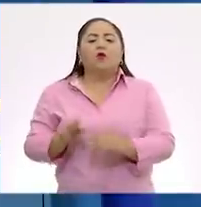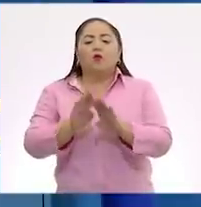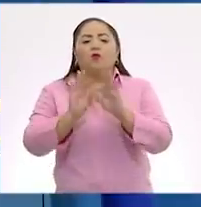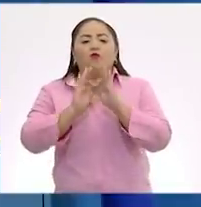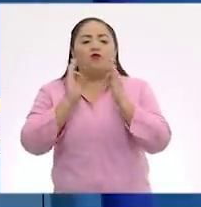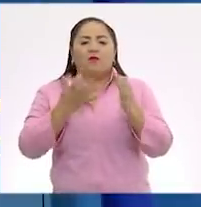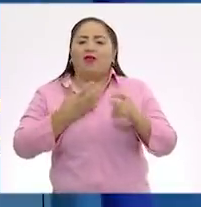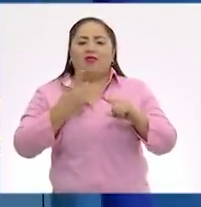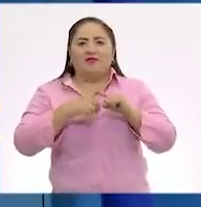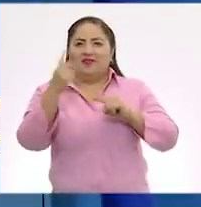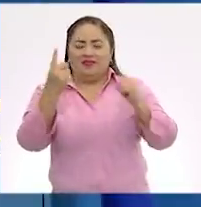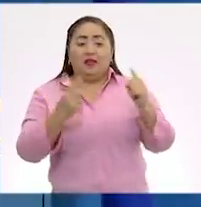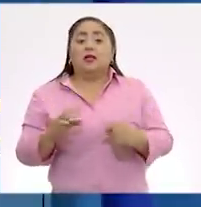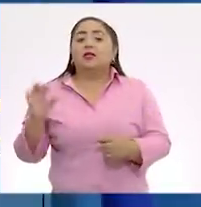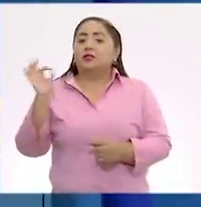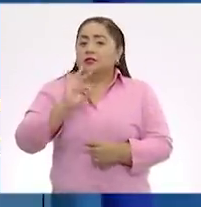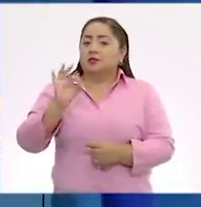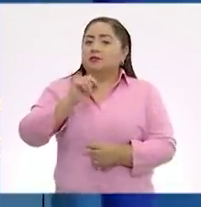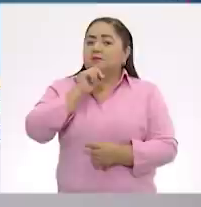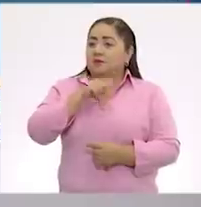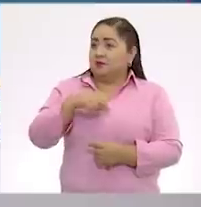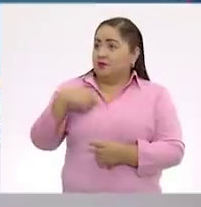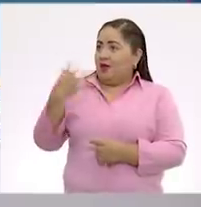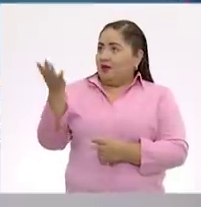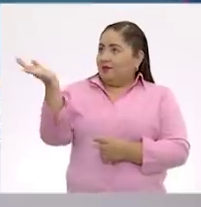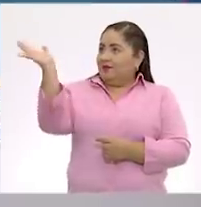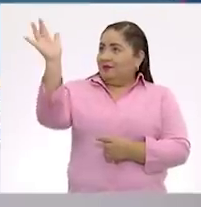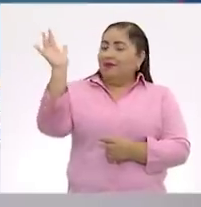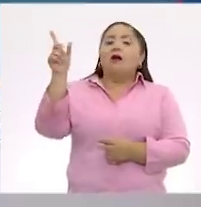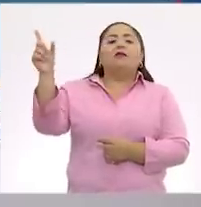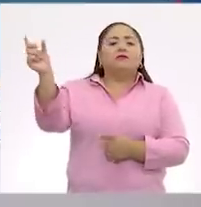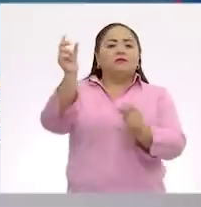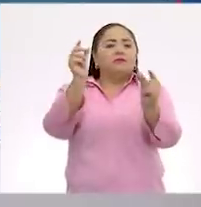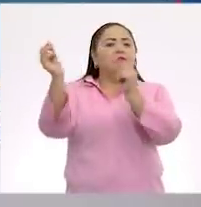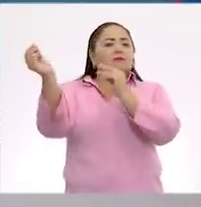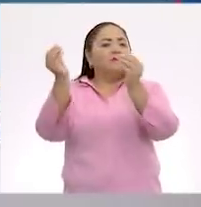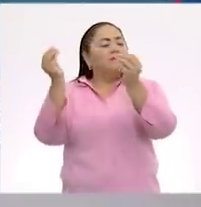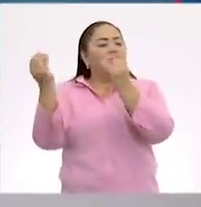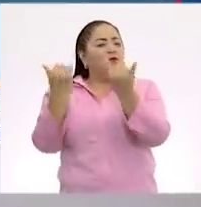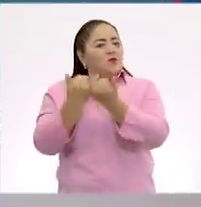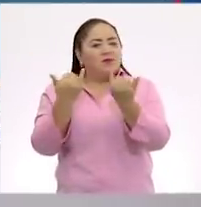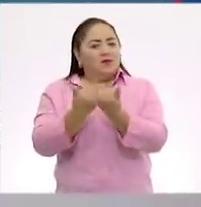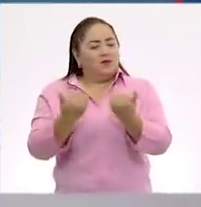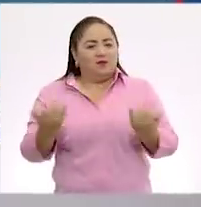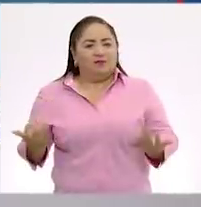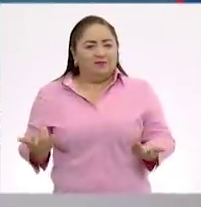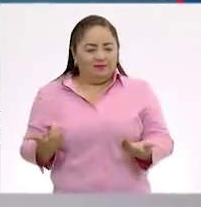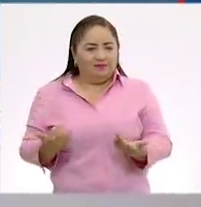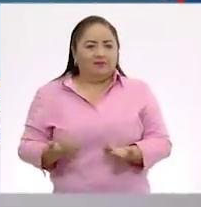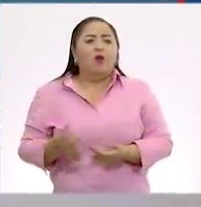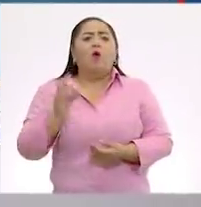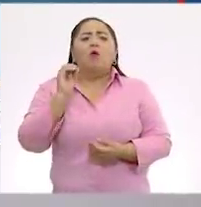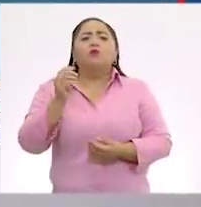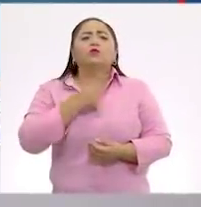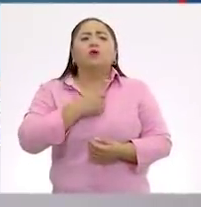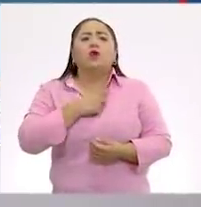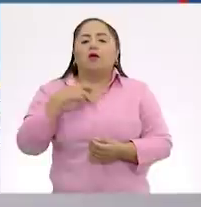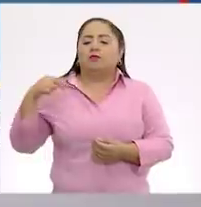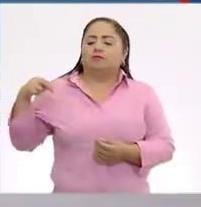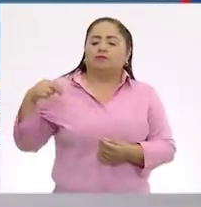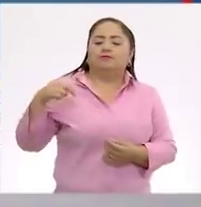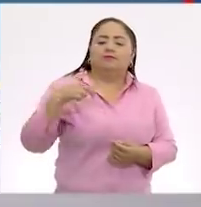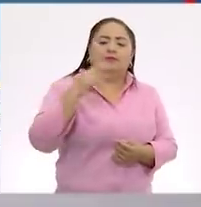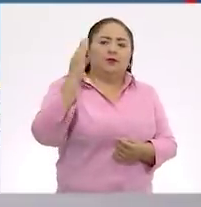formas distintas. O incluso si nosotros también los llegamos a tocar. Exacto, ¿no? Ya con toque o con tan solo cuando